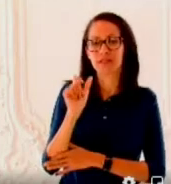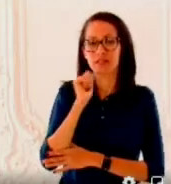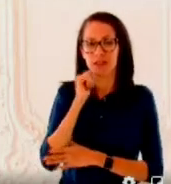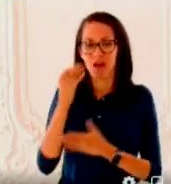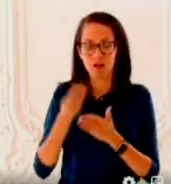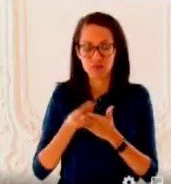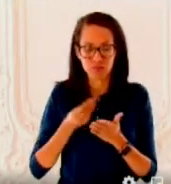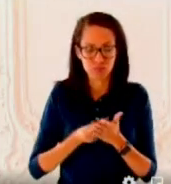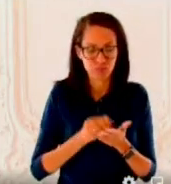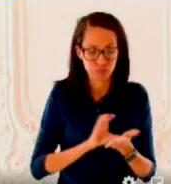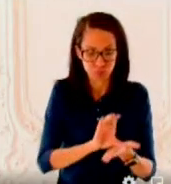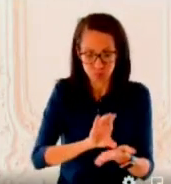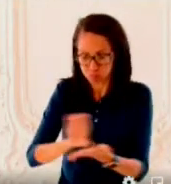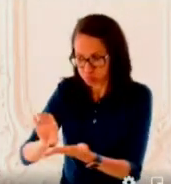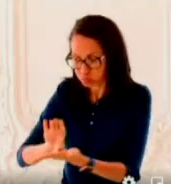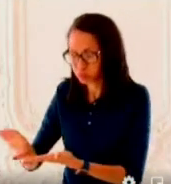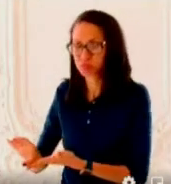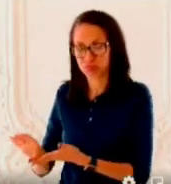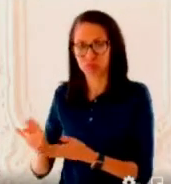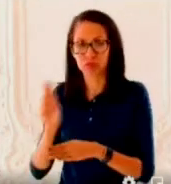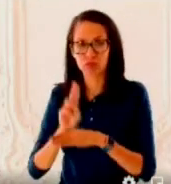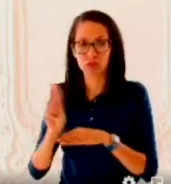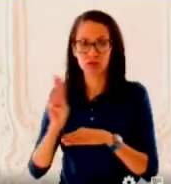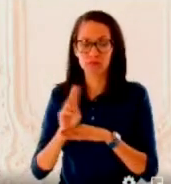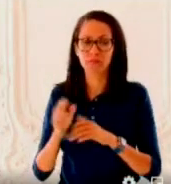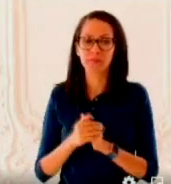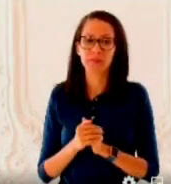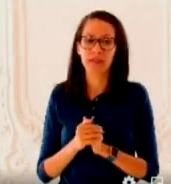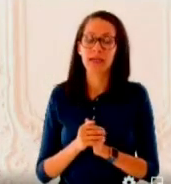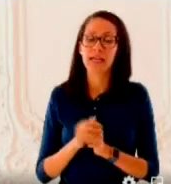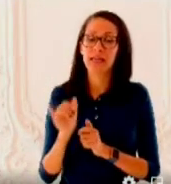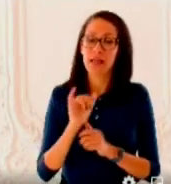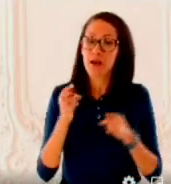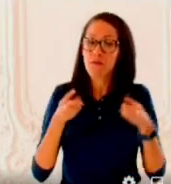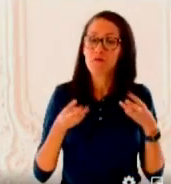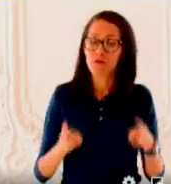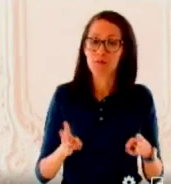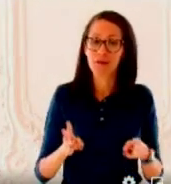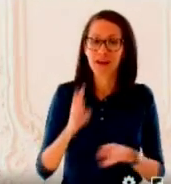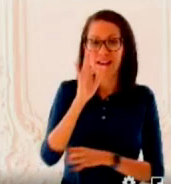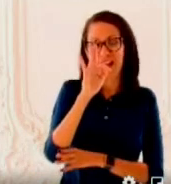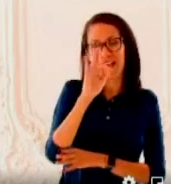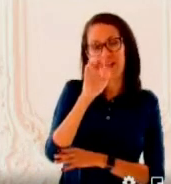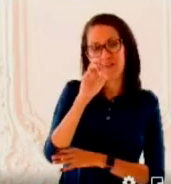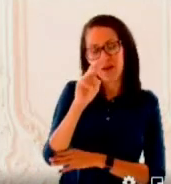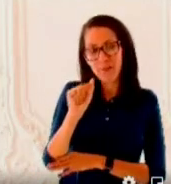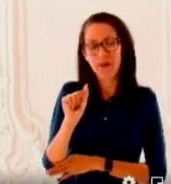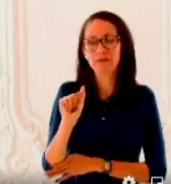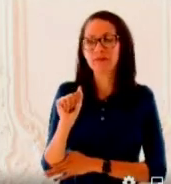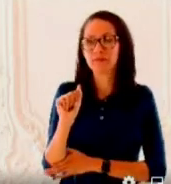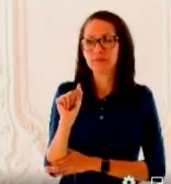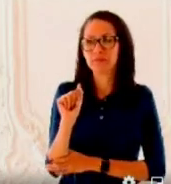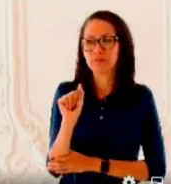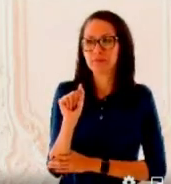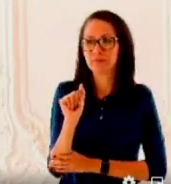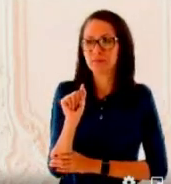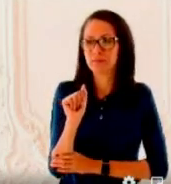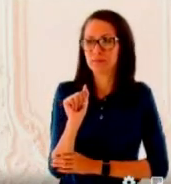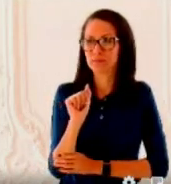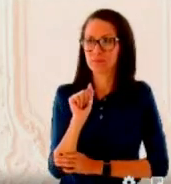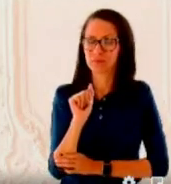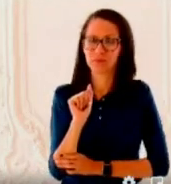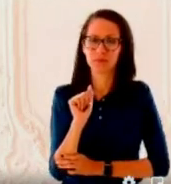distribuyendo o utilizando. Y por otro lado, la forma y manera en que FEMA y CORE3 ha